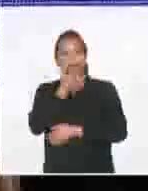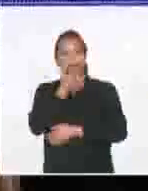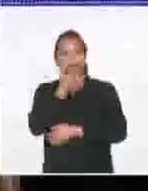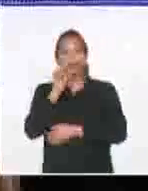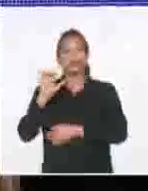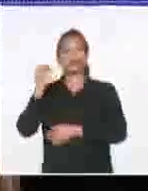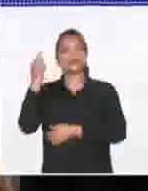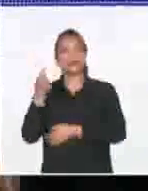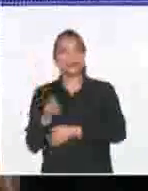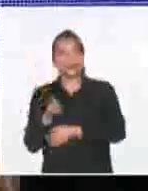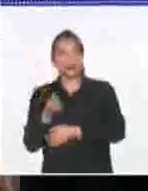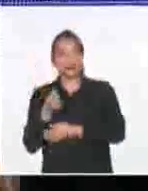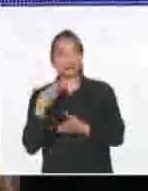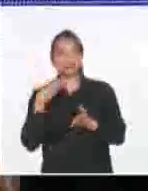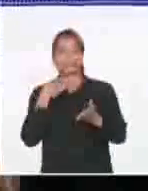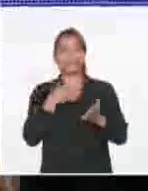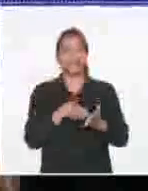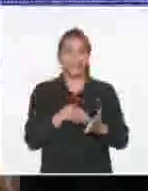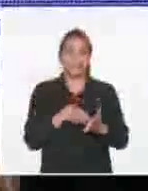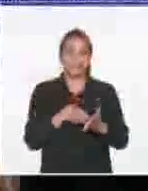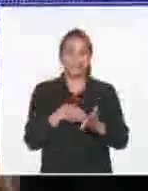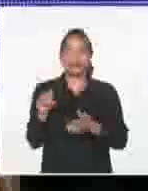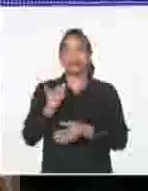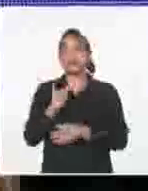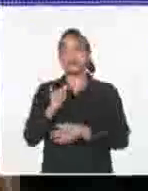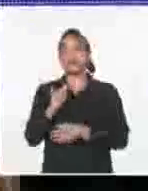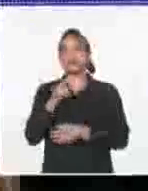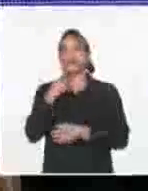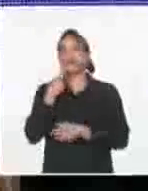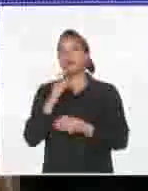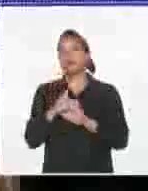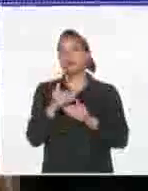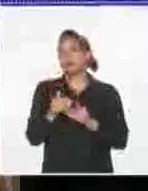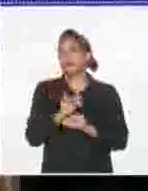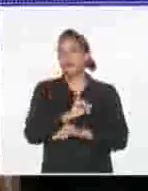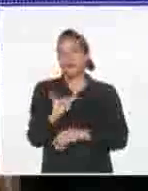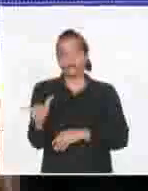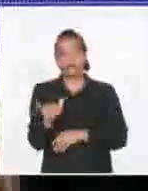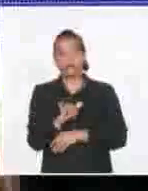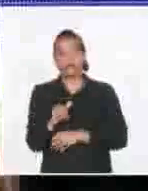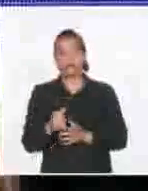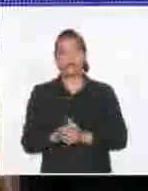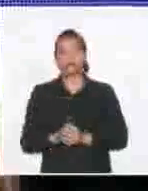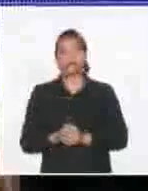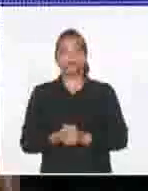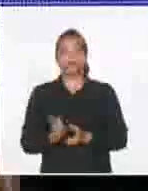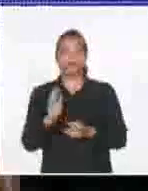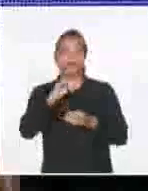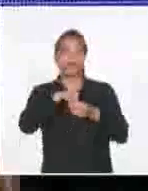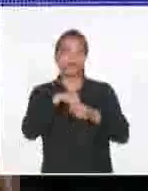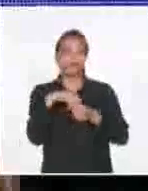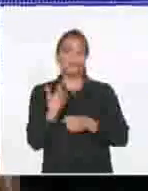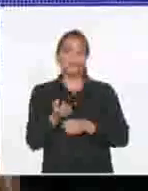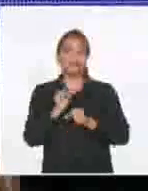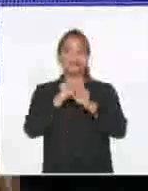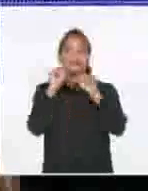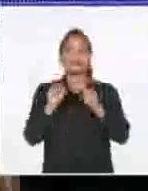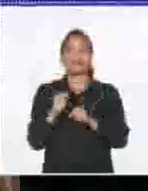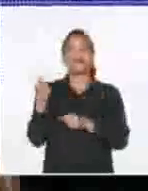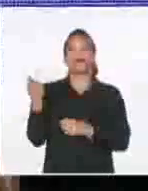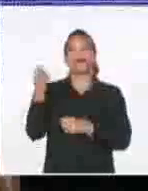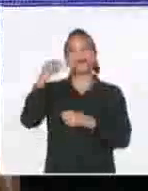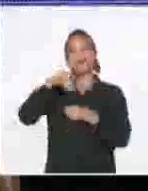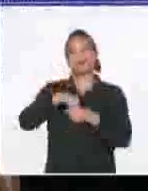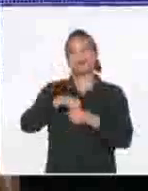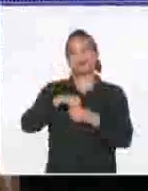tremendos, directos y también indirectos. Entre los directos, los daños al sistema financiero